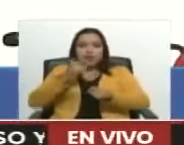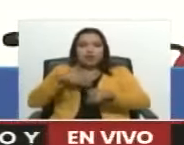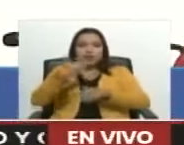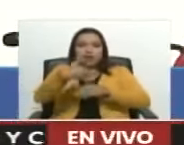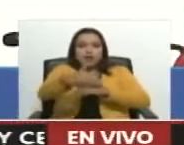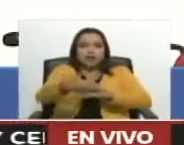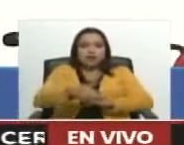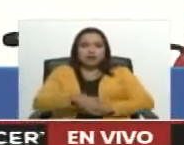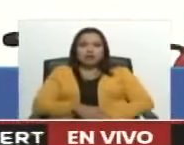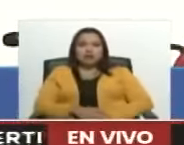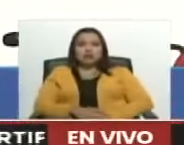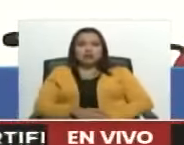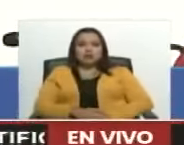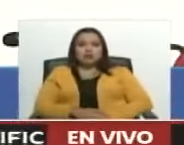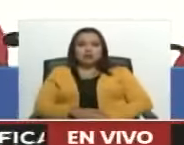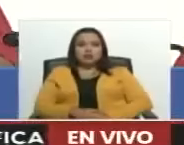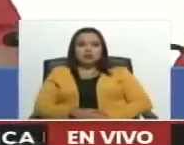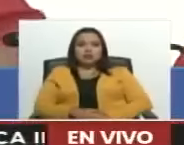vaya más allá, pues.